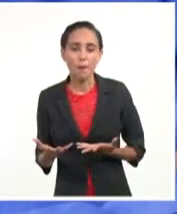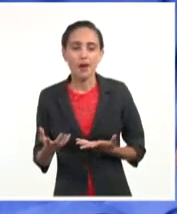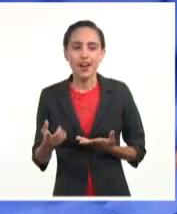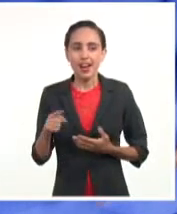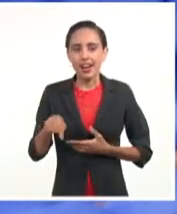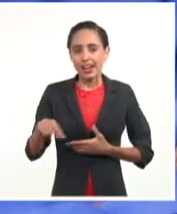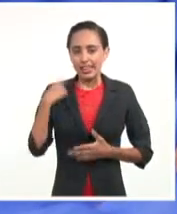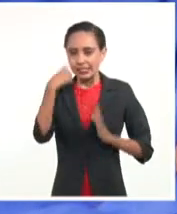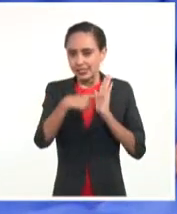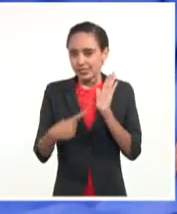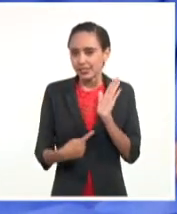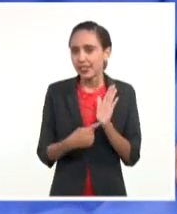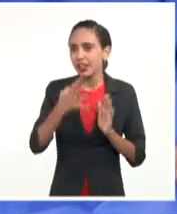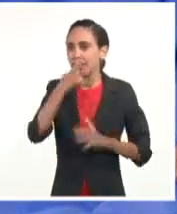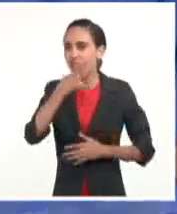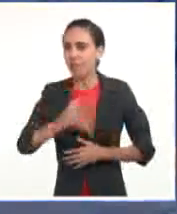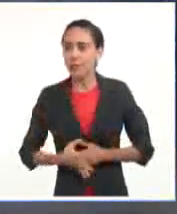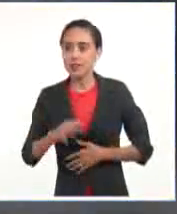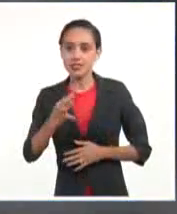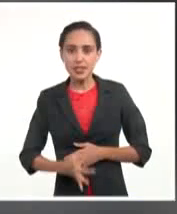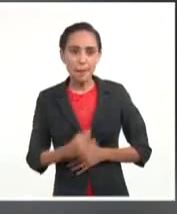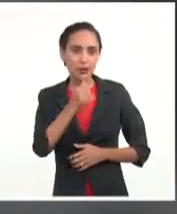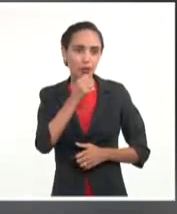intranquilidad, esa inconformidad con todo.